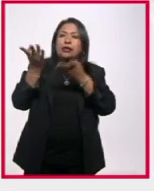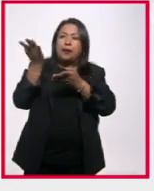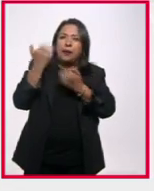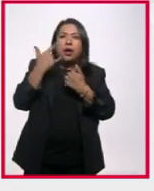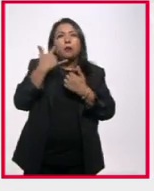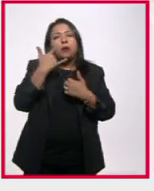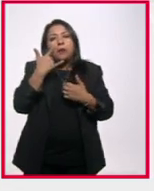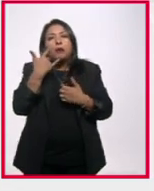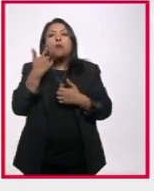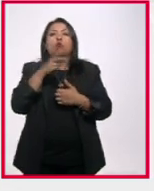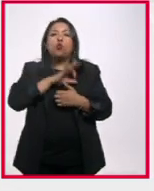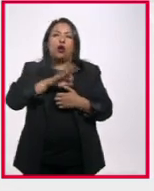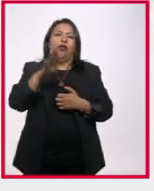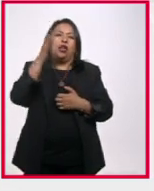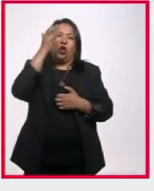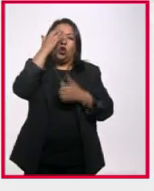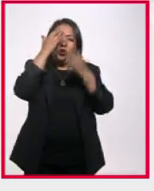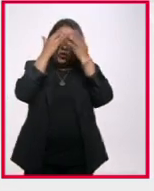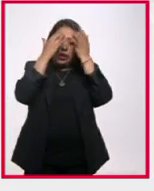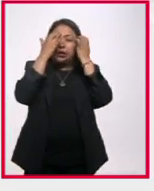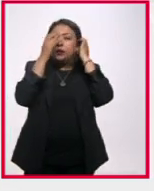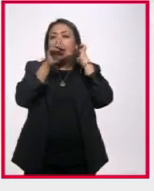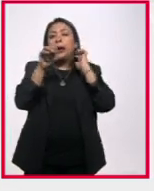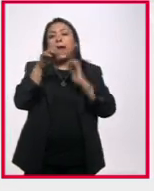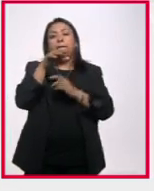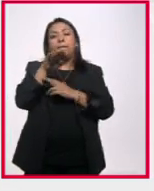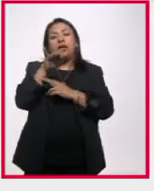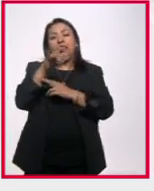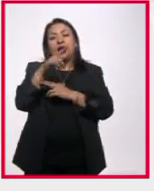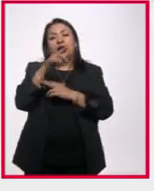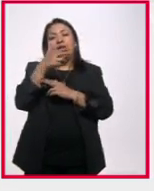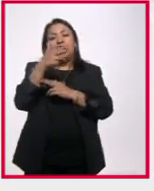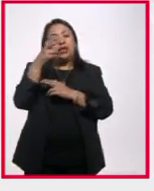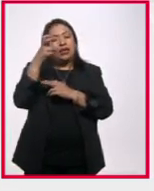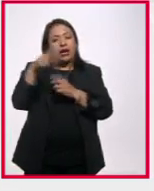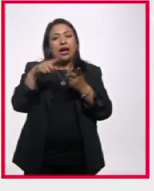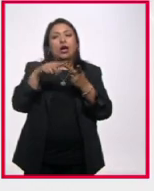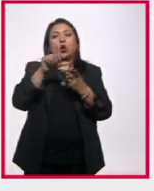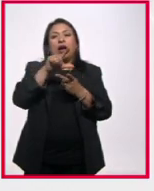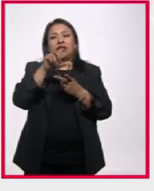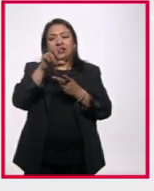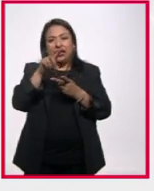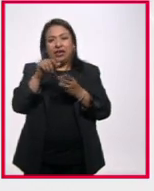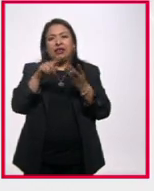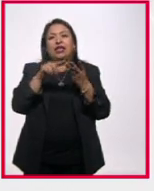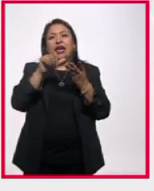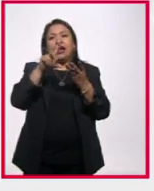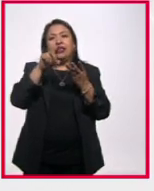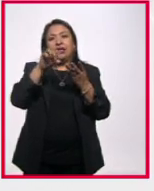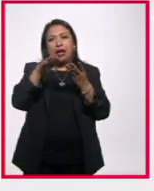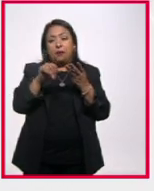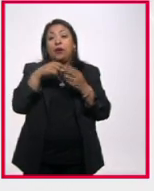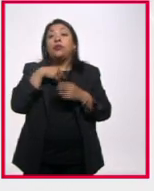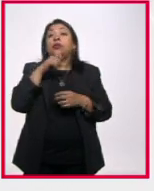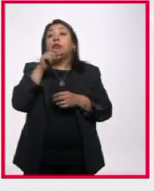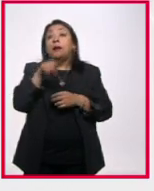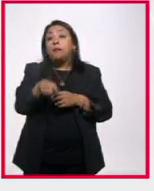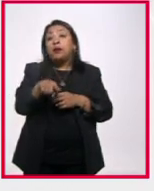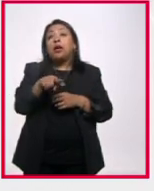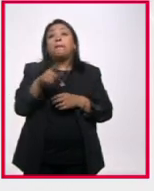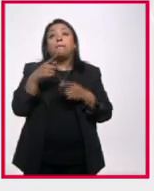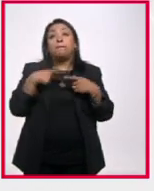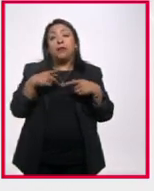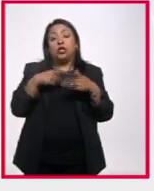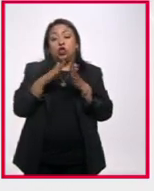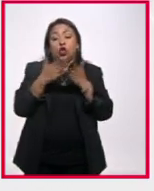acompañe podrá conocer a Miguel Hidalgo, a Ignacio Allende, a Aldama, e inclusive también